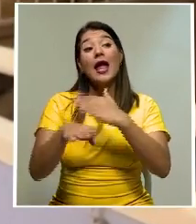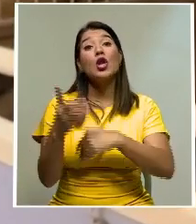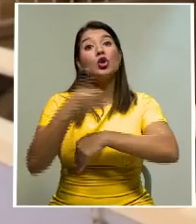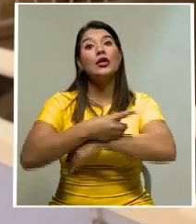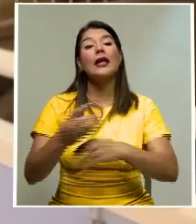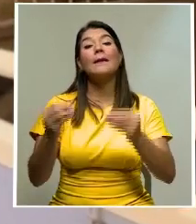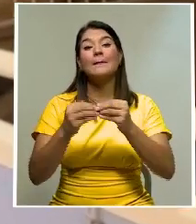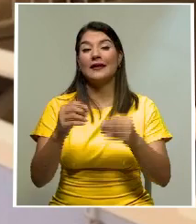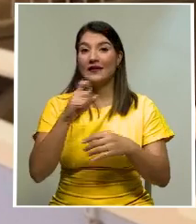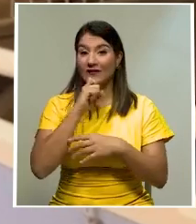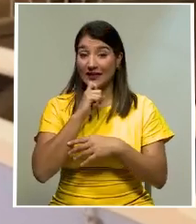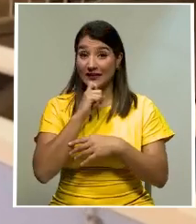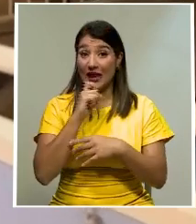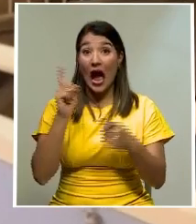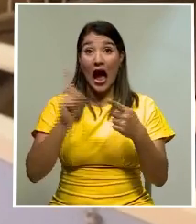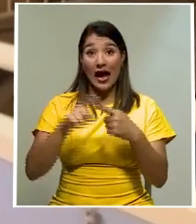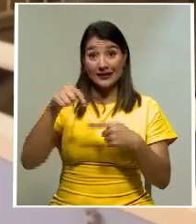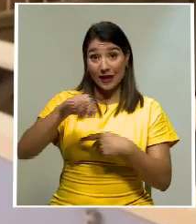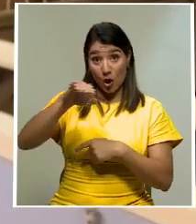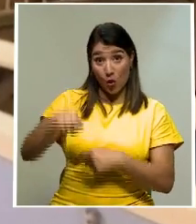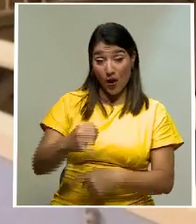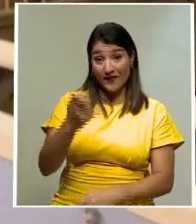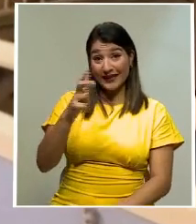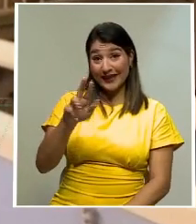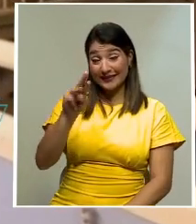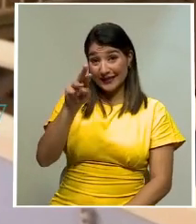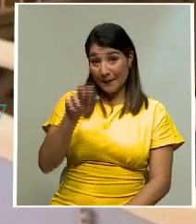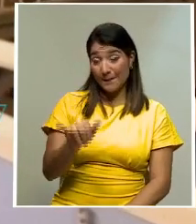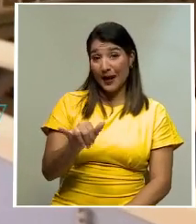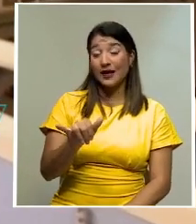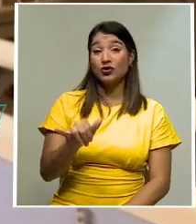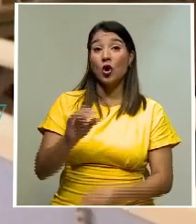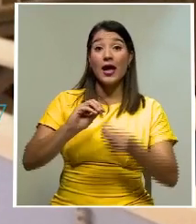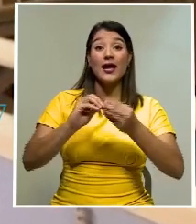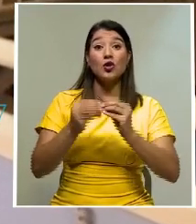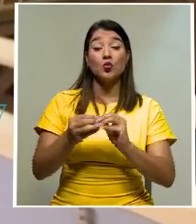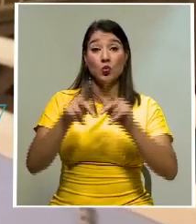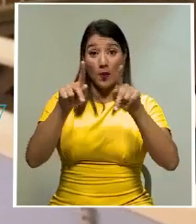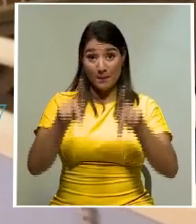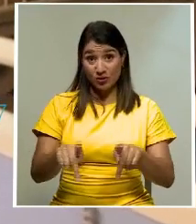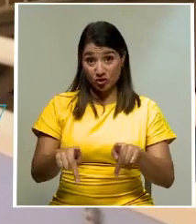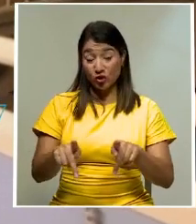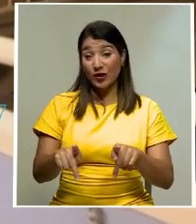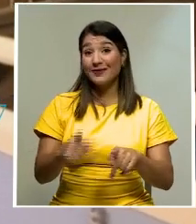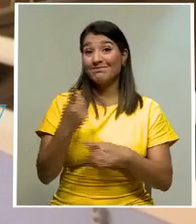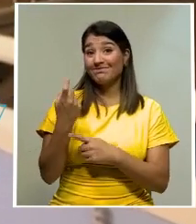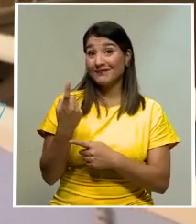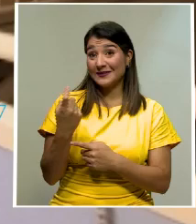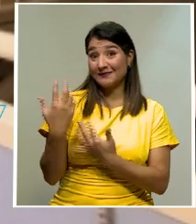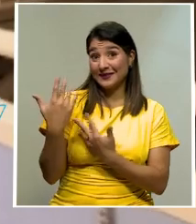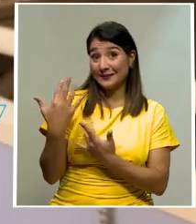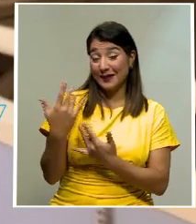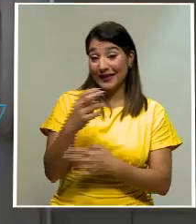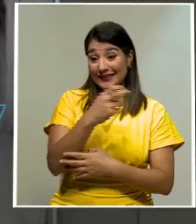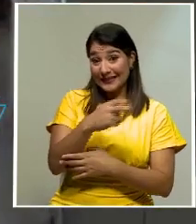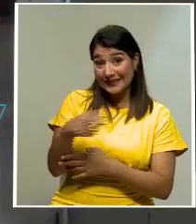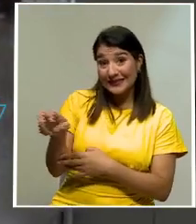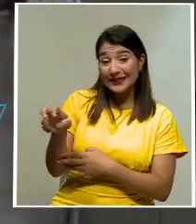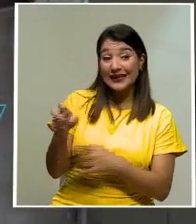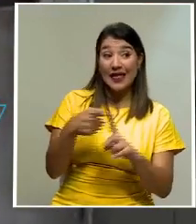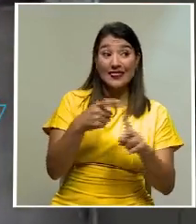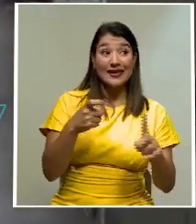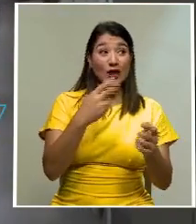vida. Hasta este jueves 13 de mayo, el reporte de los casos que estaban pendientes de traslados de hospitales